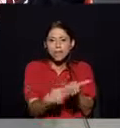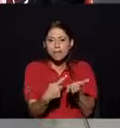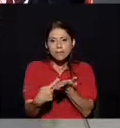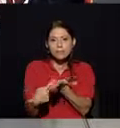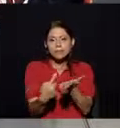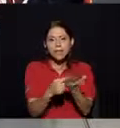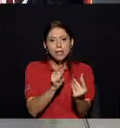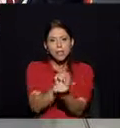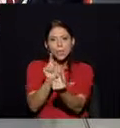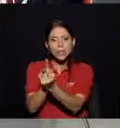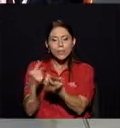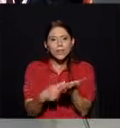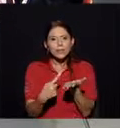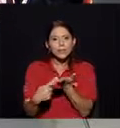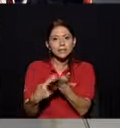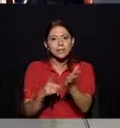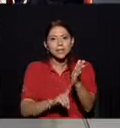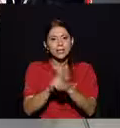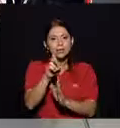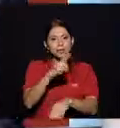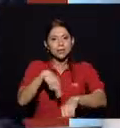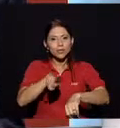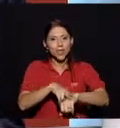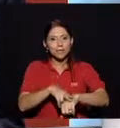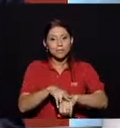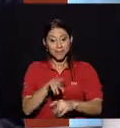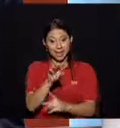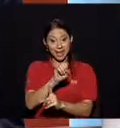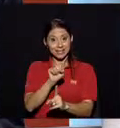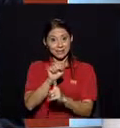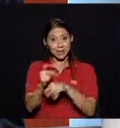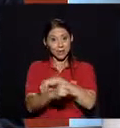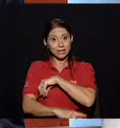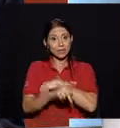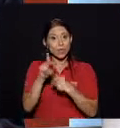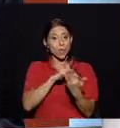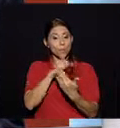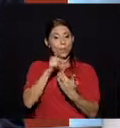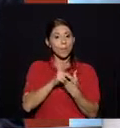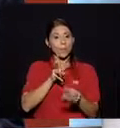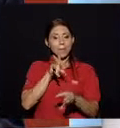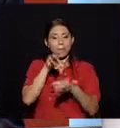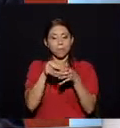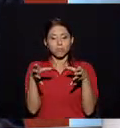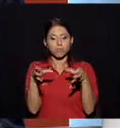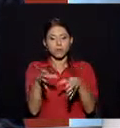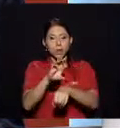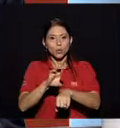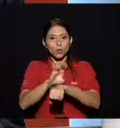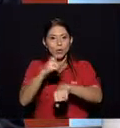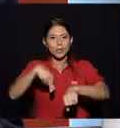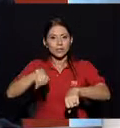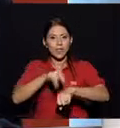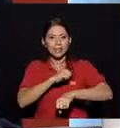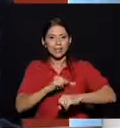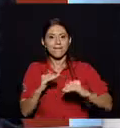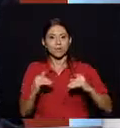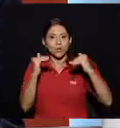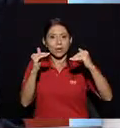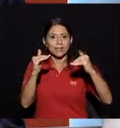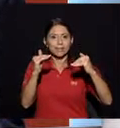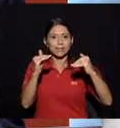desarrollo nacional. Vale recalcar que el Estado de la Nación es un programa que pertenece al Consejo Nacional de Rectores, que aglutina las